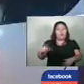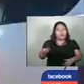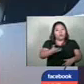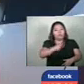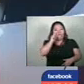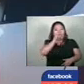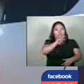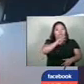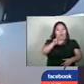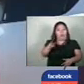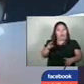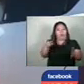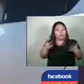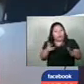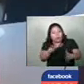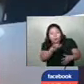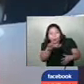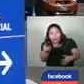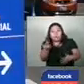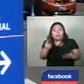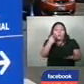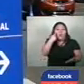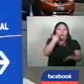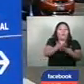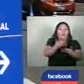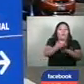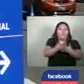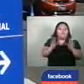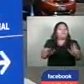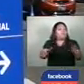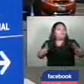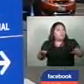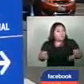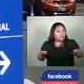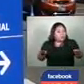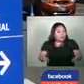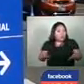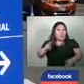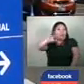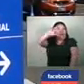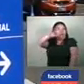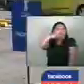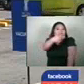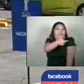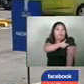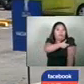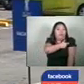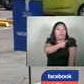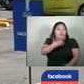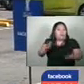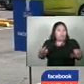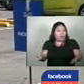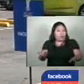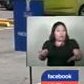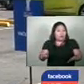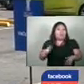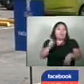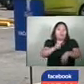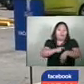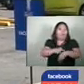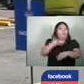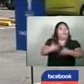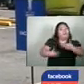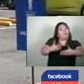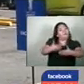disminuir, en base al soporte y a la evidencia, disminuir la aplicación de una tercera dosis al largo del tiempo,